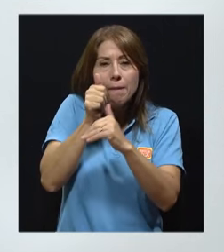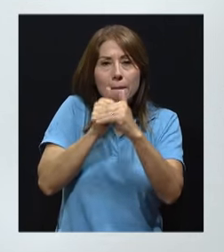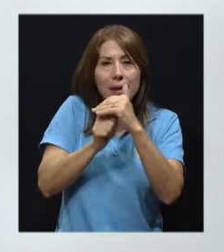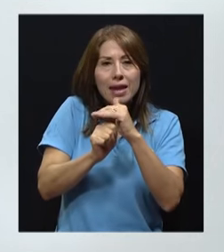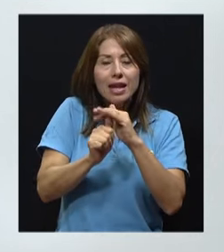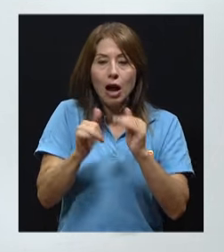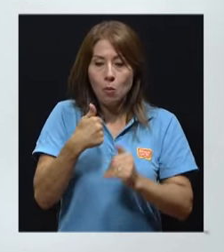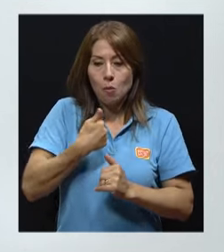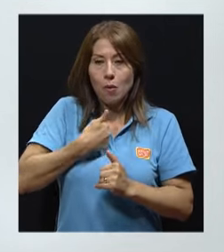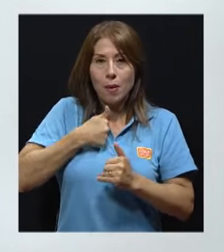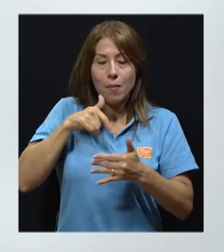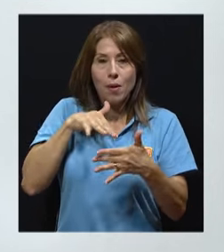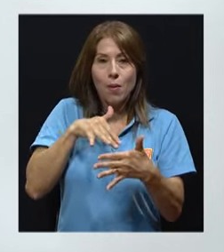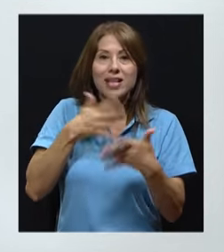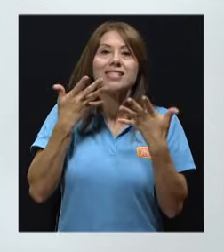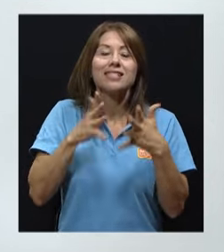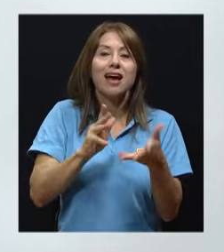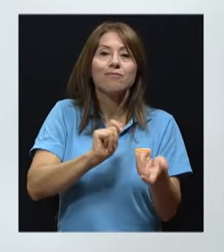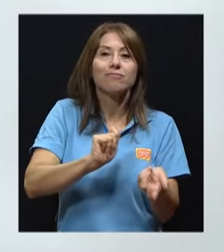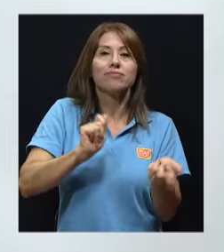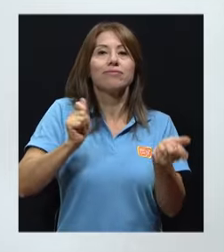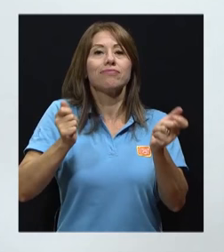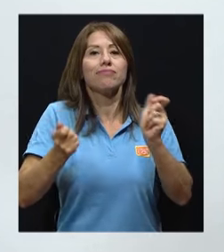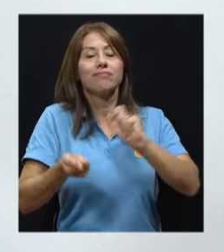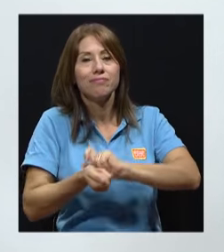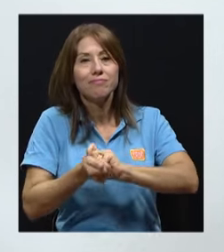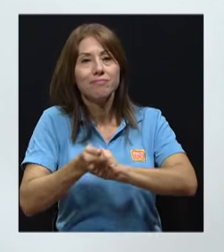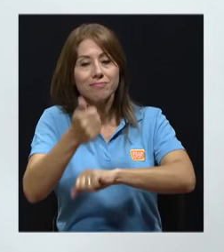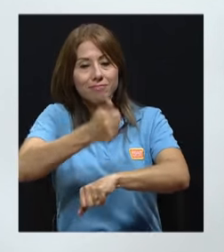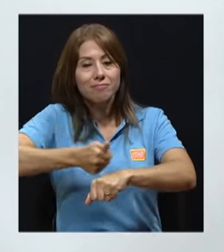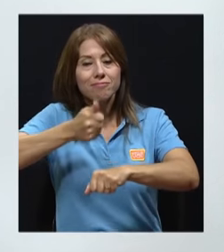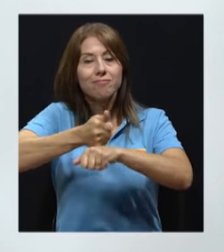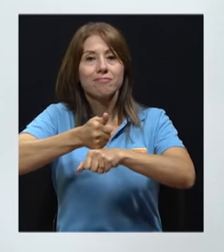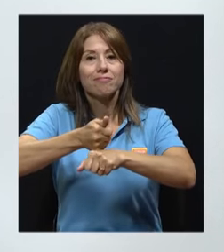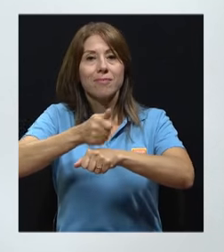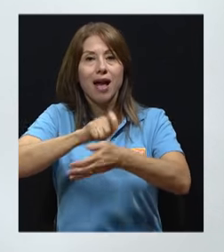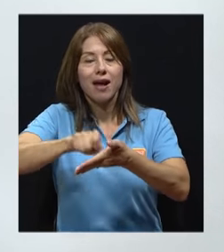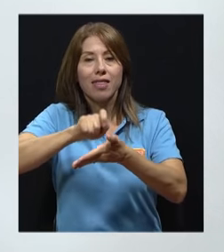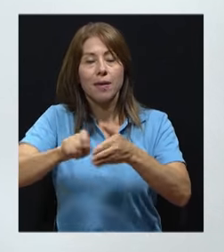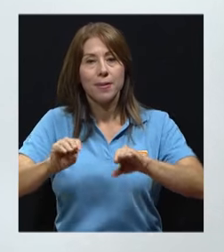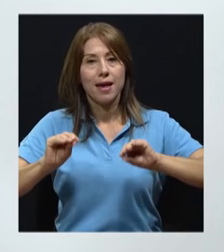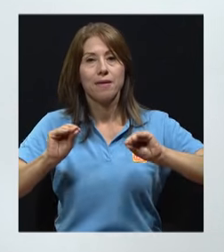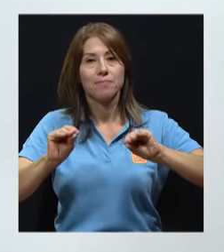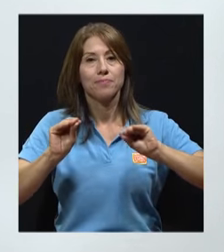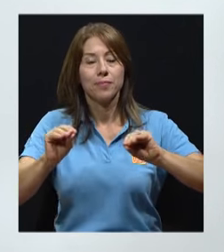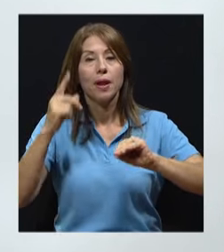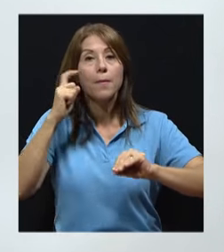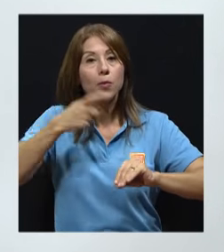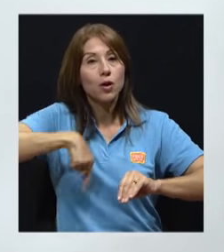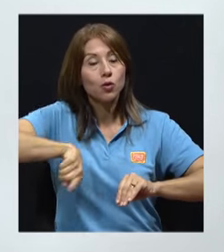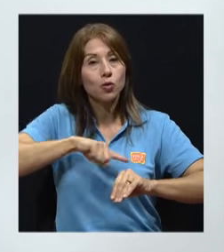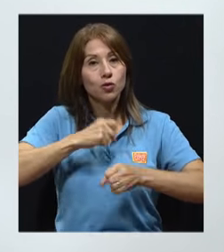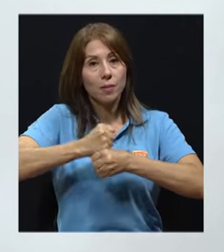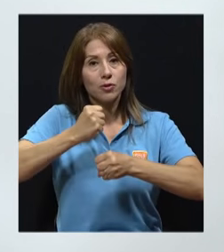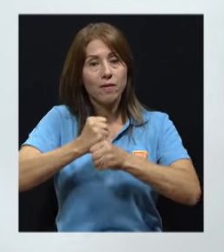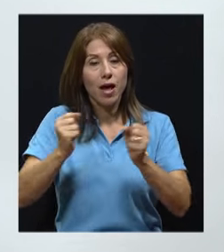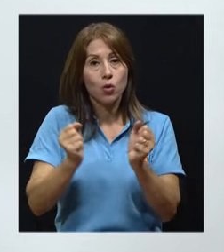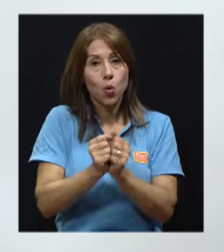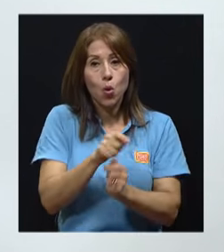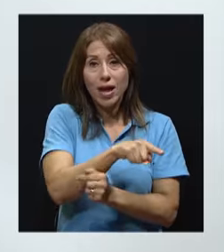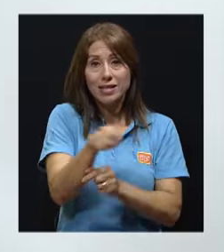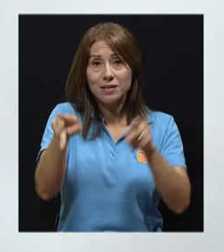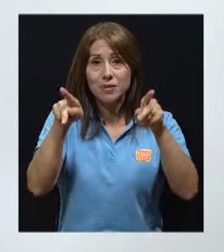escrita La Academia porque estamos trabajando conjunto eh No solo con con con estos importantes